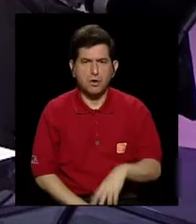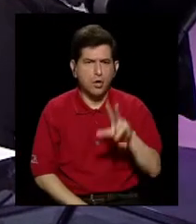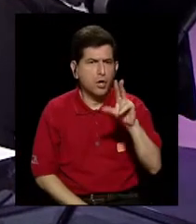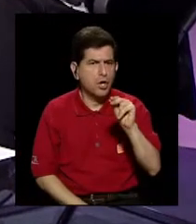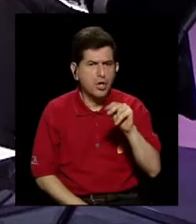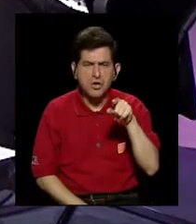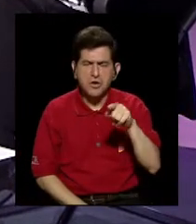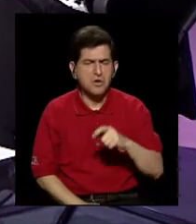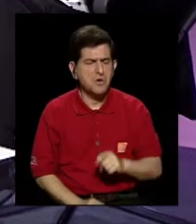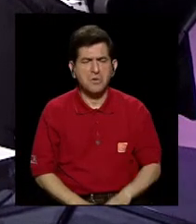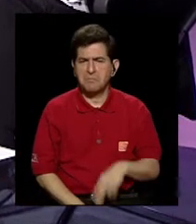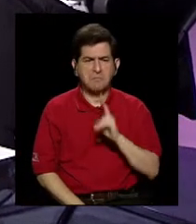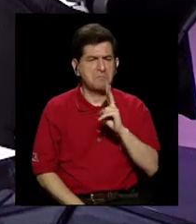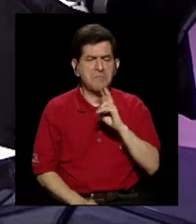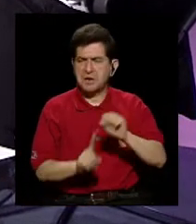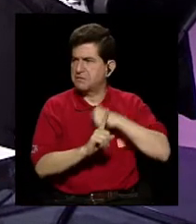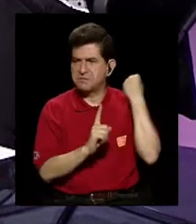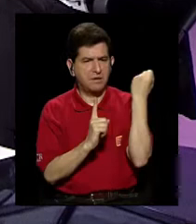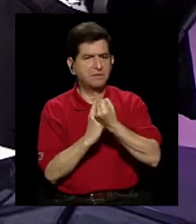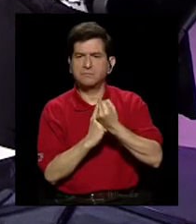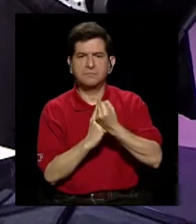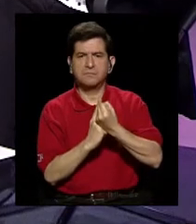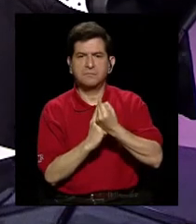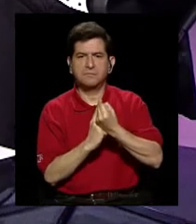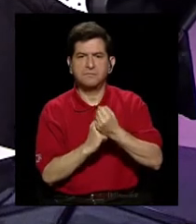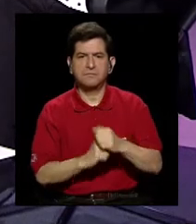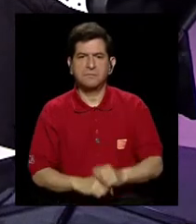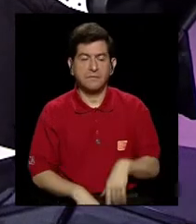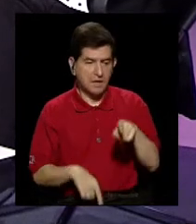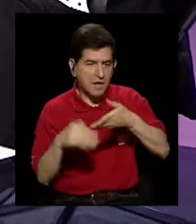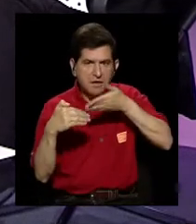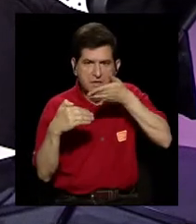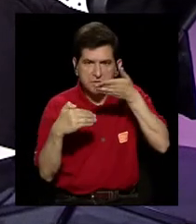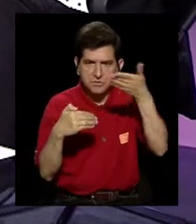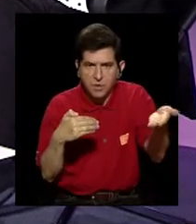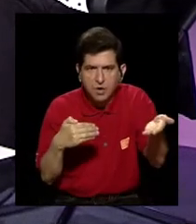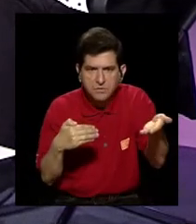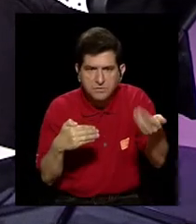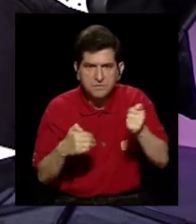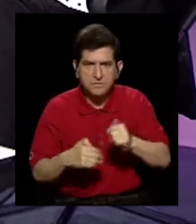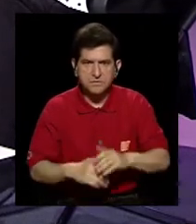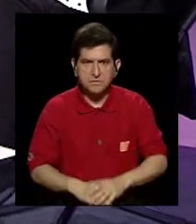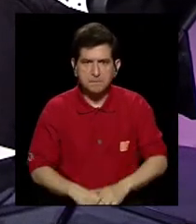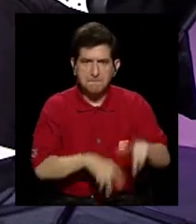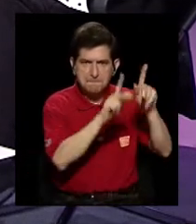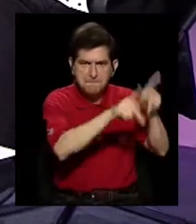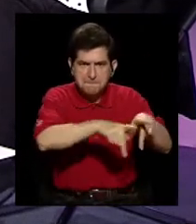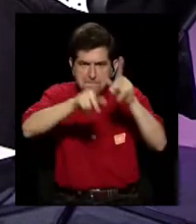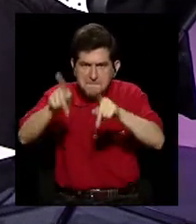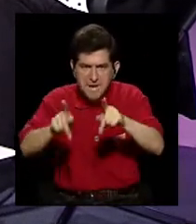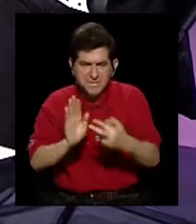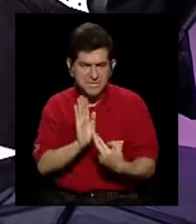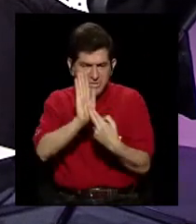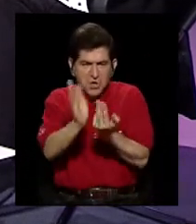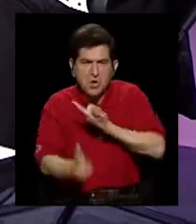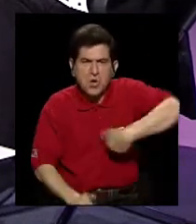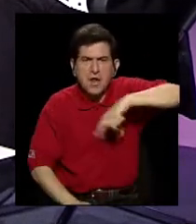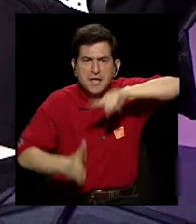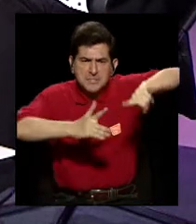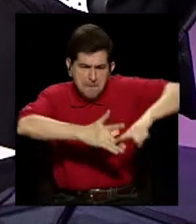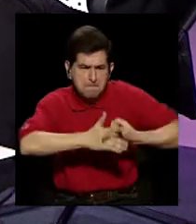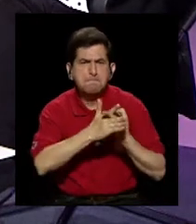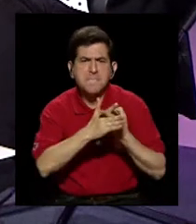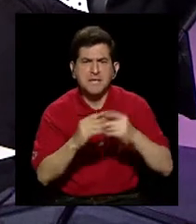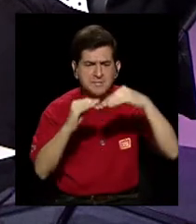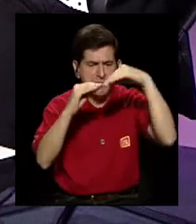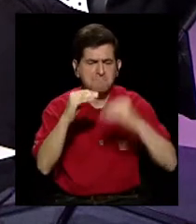tal la situación. Entonces, cuando las personas que nos representan empiezan a